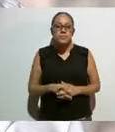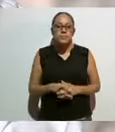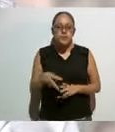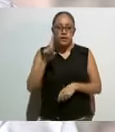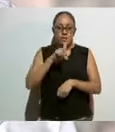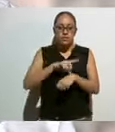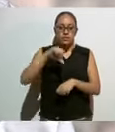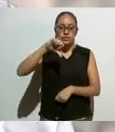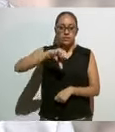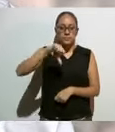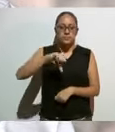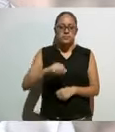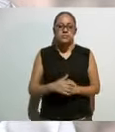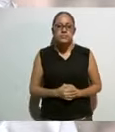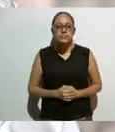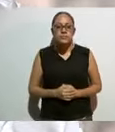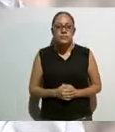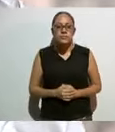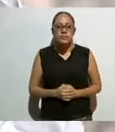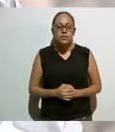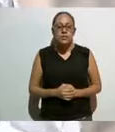de hoy y que se vaya avanzando